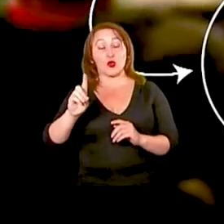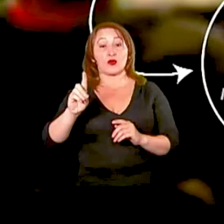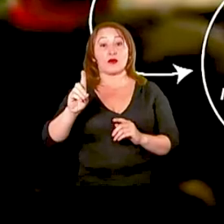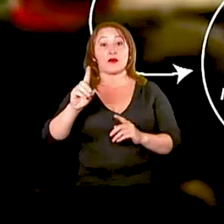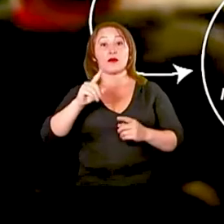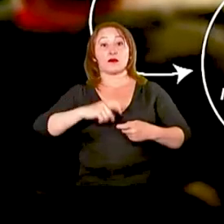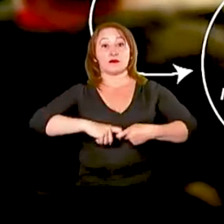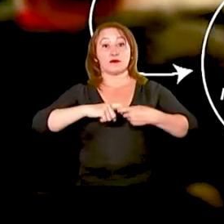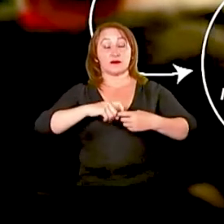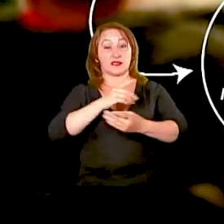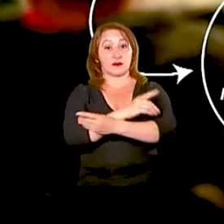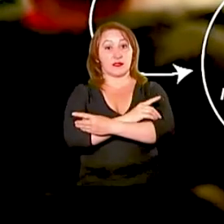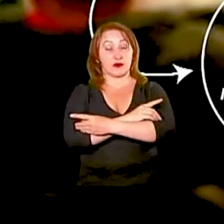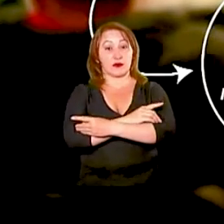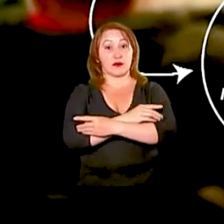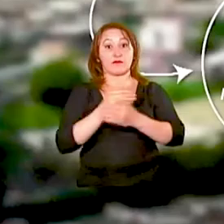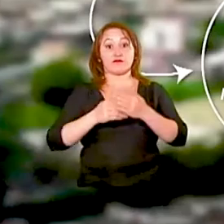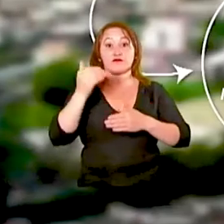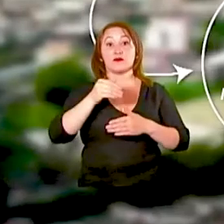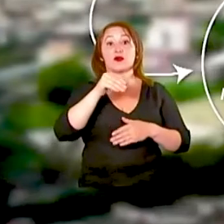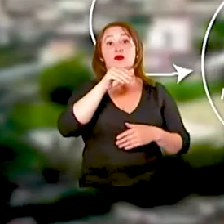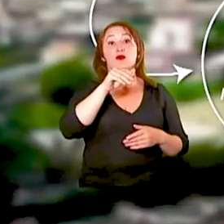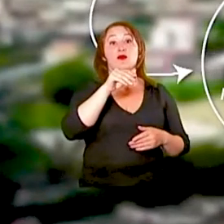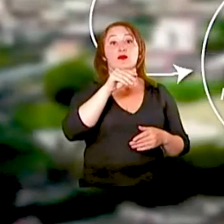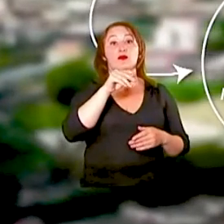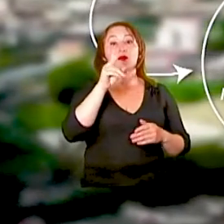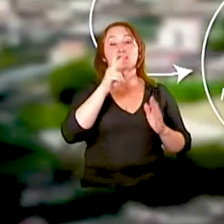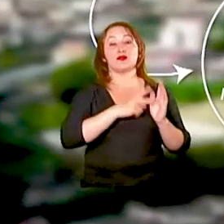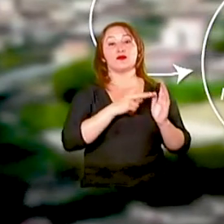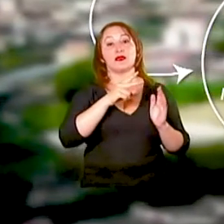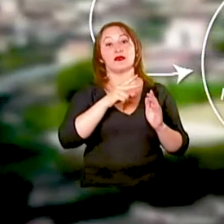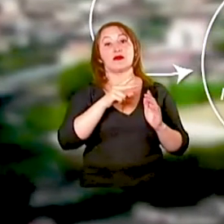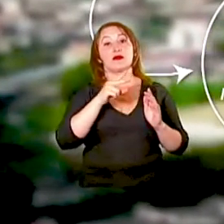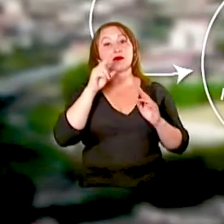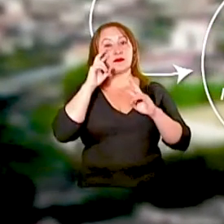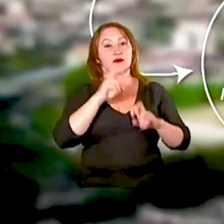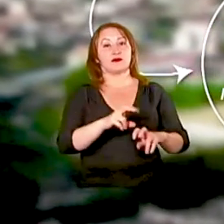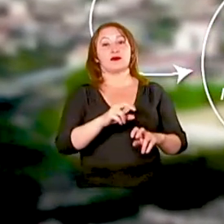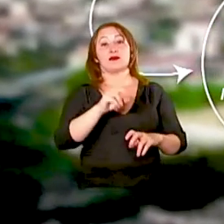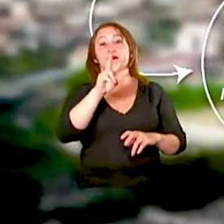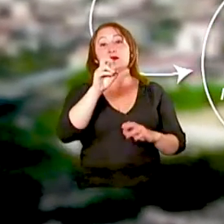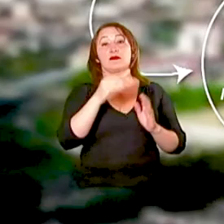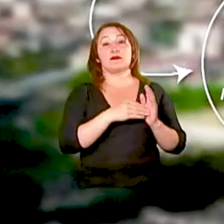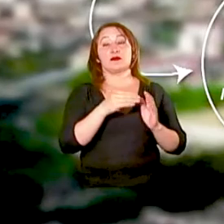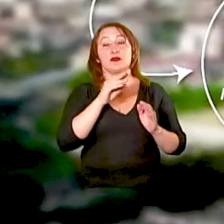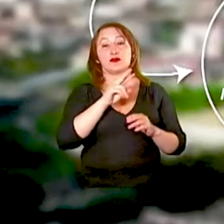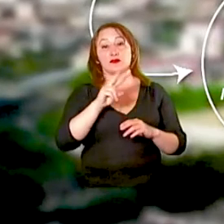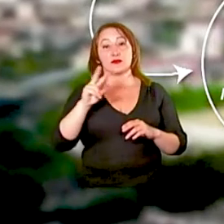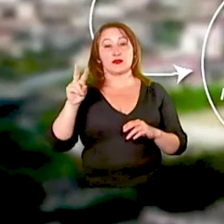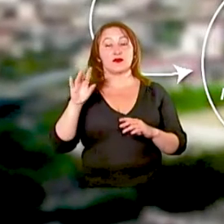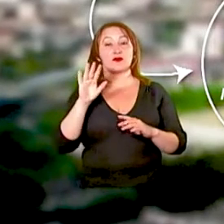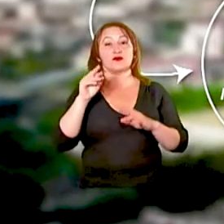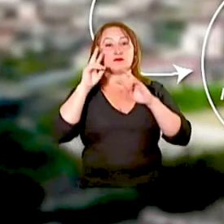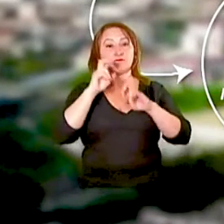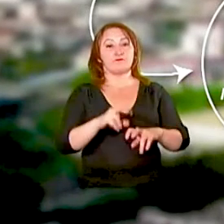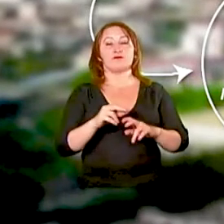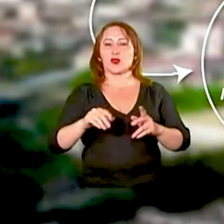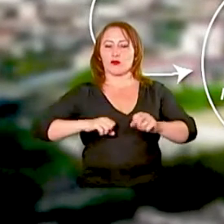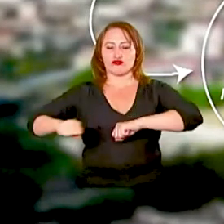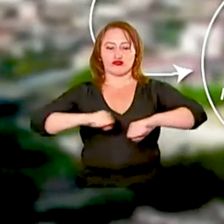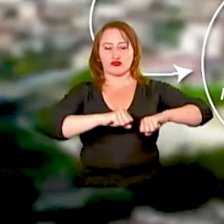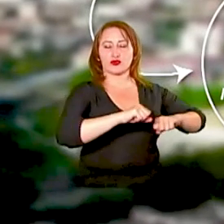abrió 11.847 indagaciones y 5.522 investigaciones, al tiempo que gestionó